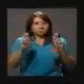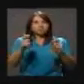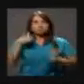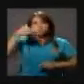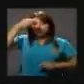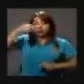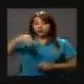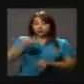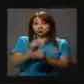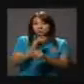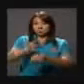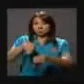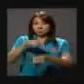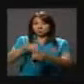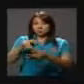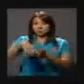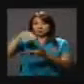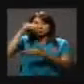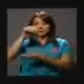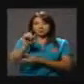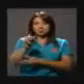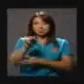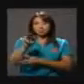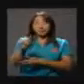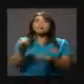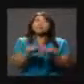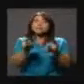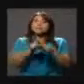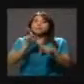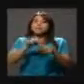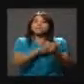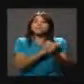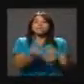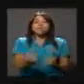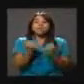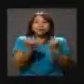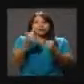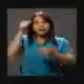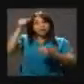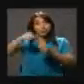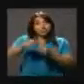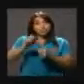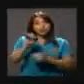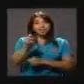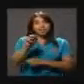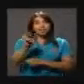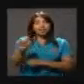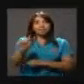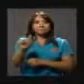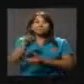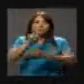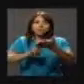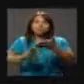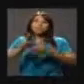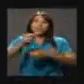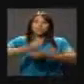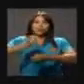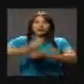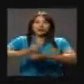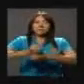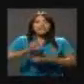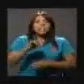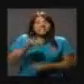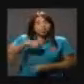debe de fortalecerse también en la misma línea. Recordemos que el INA es la universidad obrera. Si nosotros en el INA